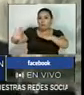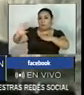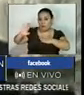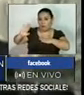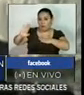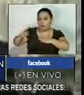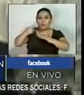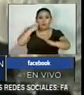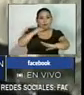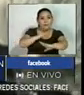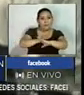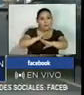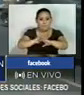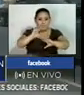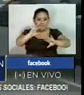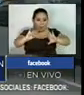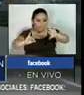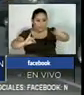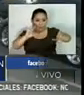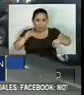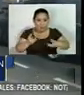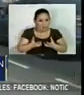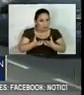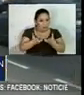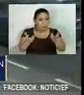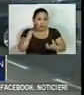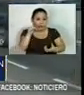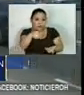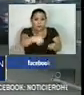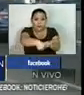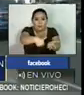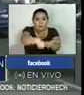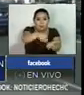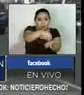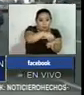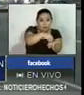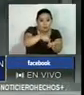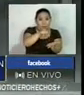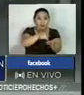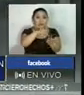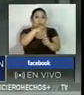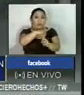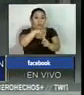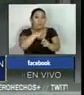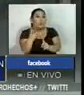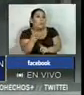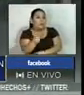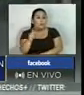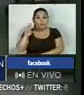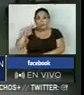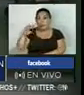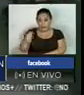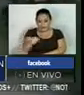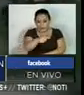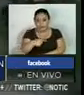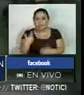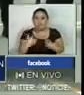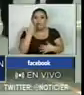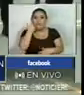los contagios de la enfermedad sigan incrementando en el municipio de Ilopango, que ya cuenta con 20 casos confirmados.